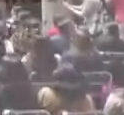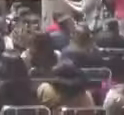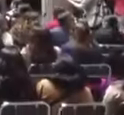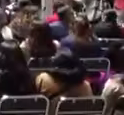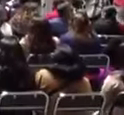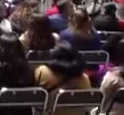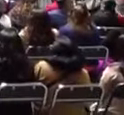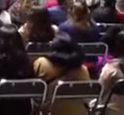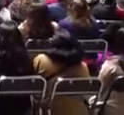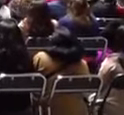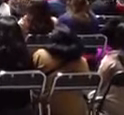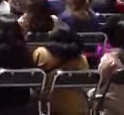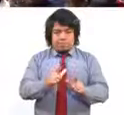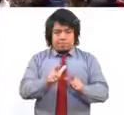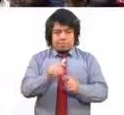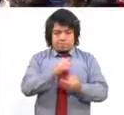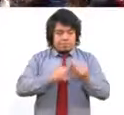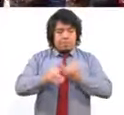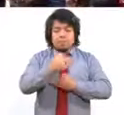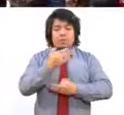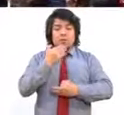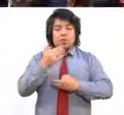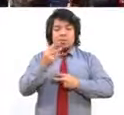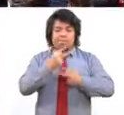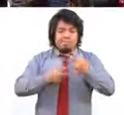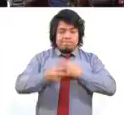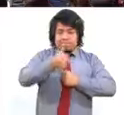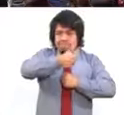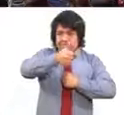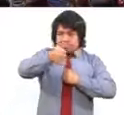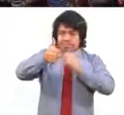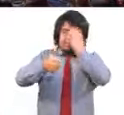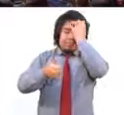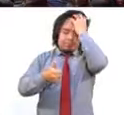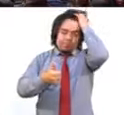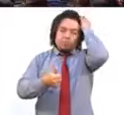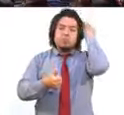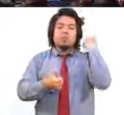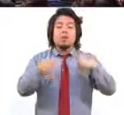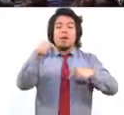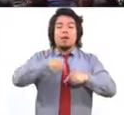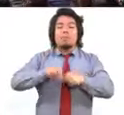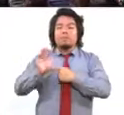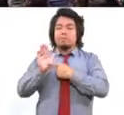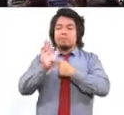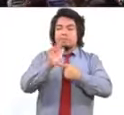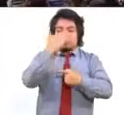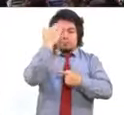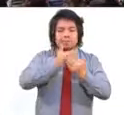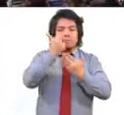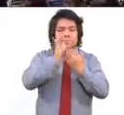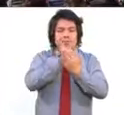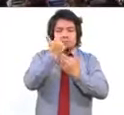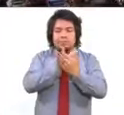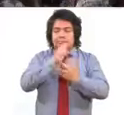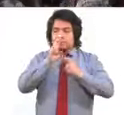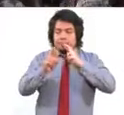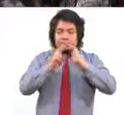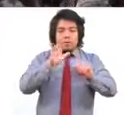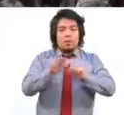ciudad innovadora y de derechos, les da la más cordial de las bienvenidas a la presentación del informe mensual de resultados de la alerta